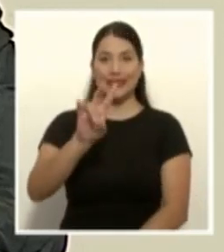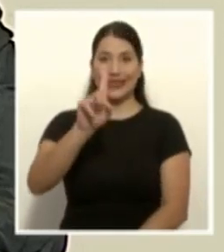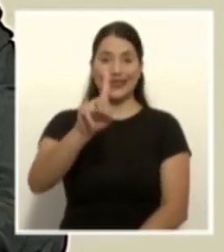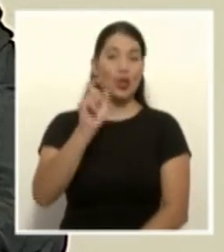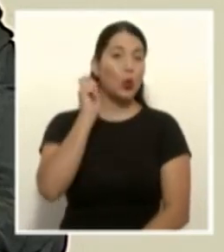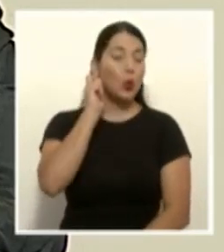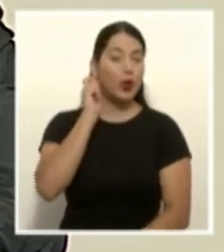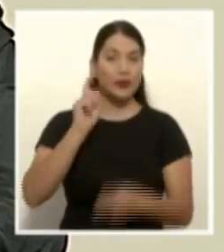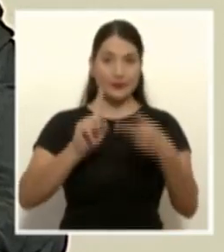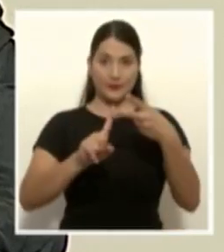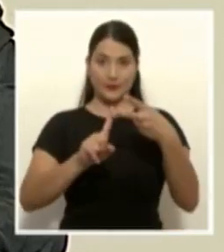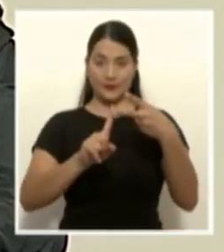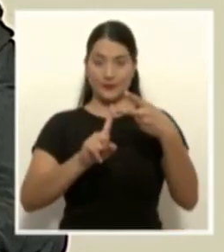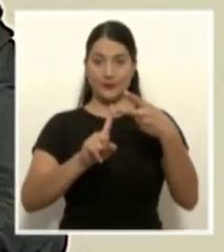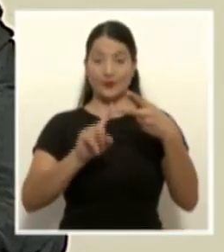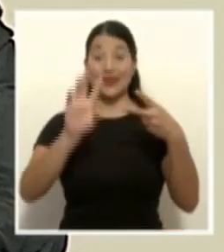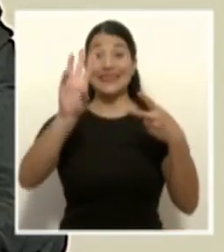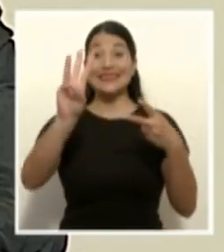mujeres,